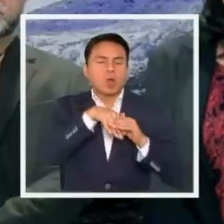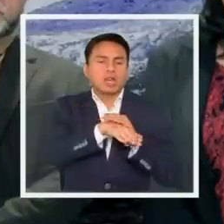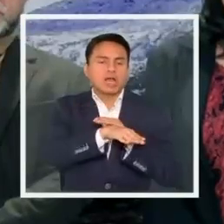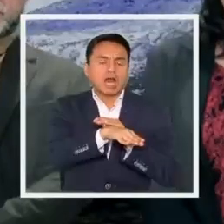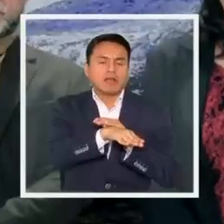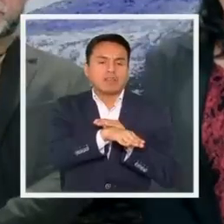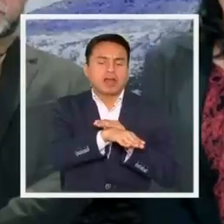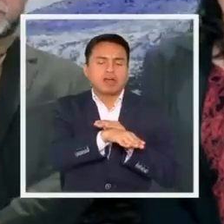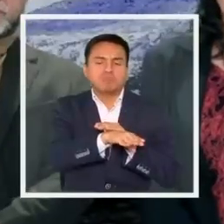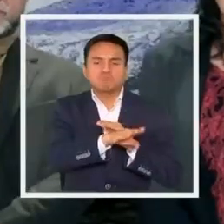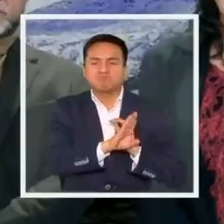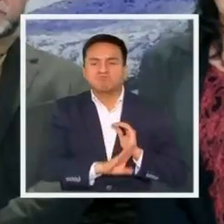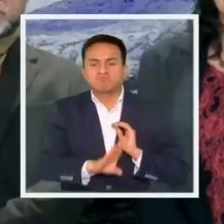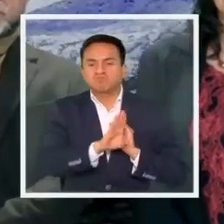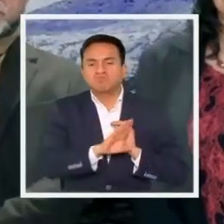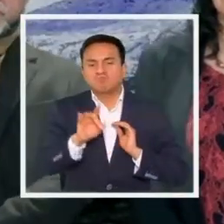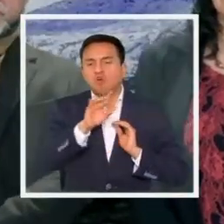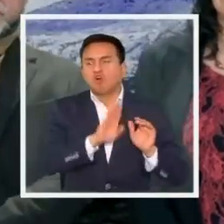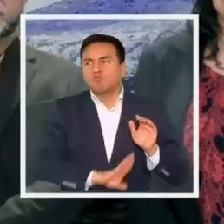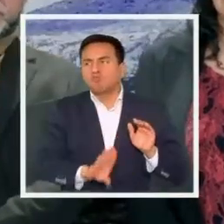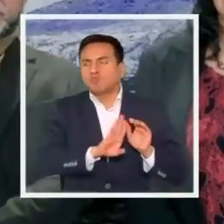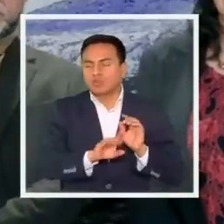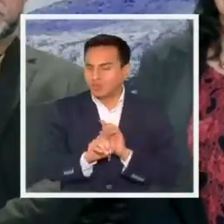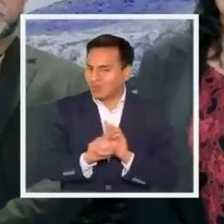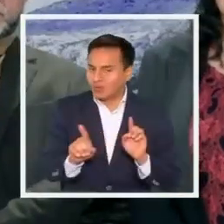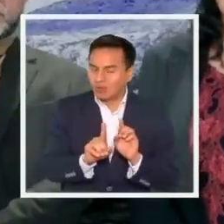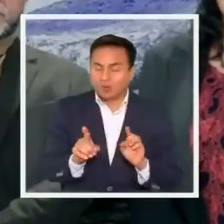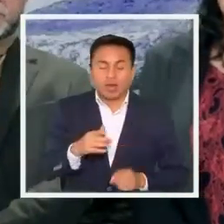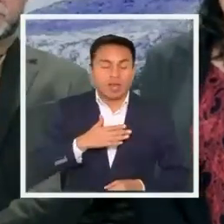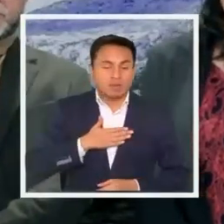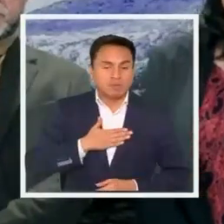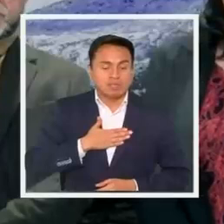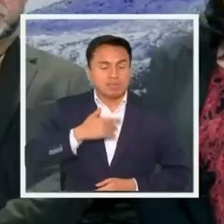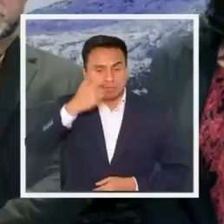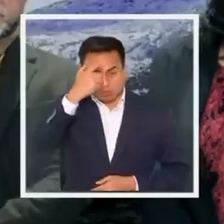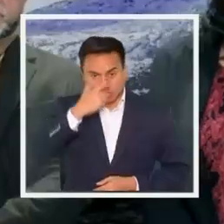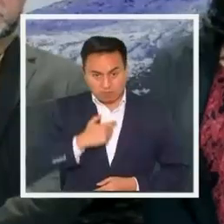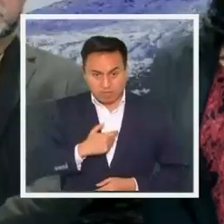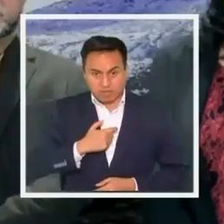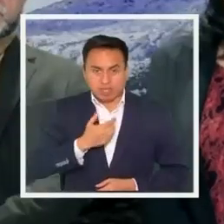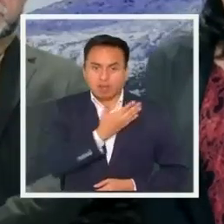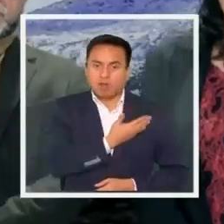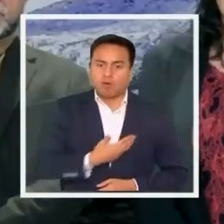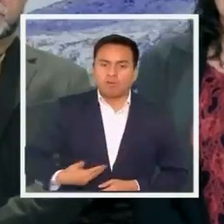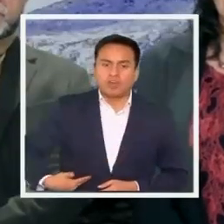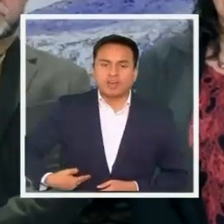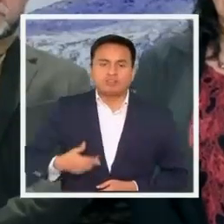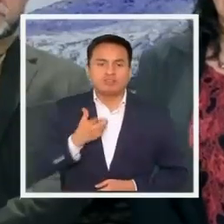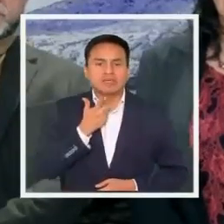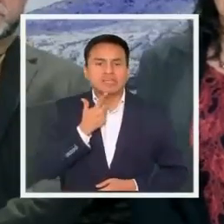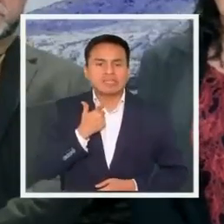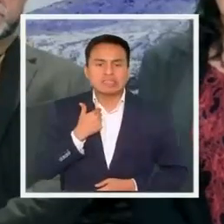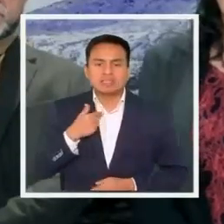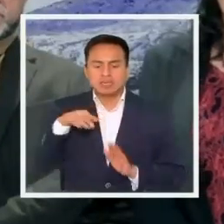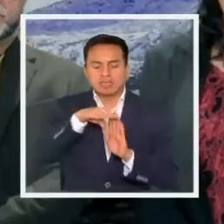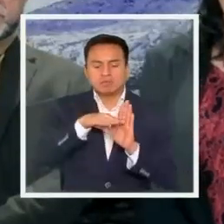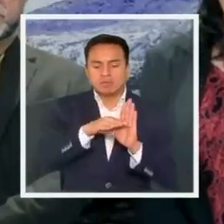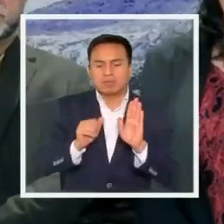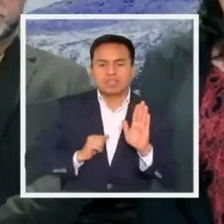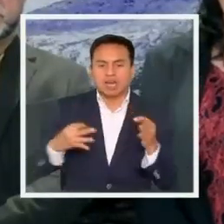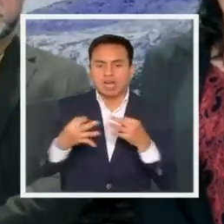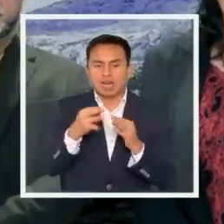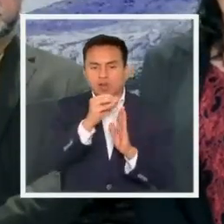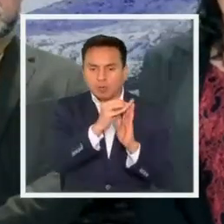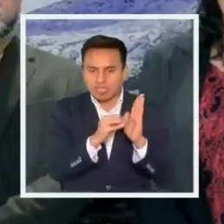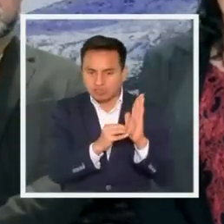un cajón llenándose de polvo. A mí, personalmente y como gobierno, lo que nos interesa es implementar las